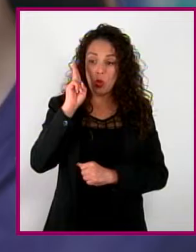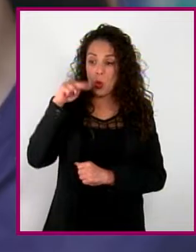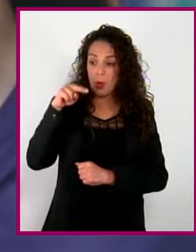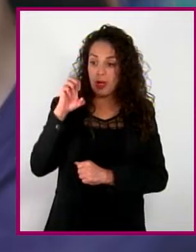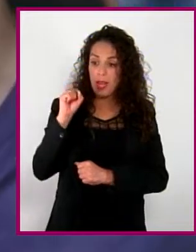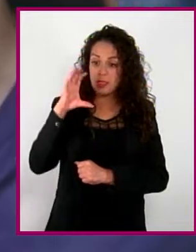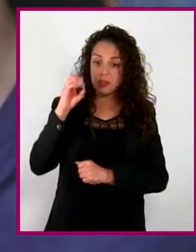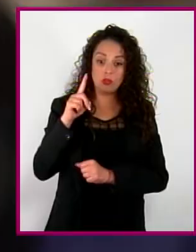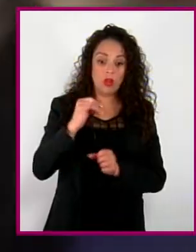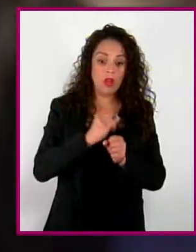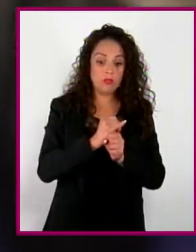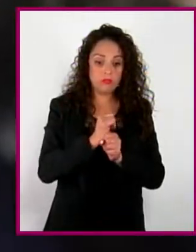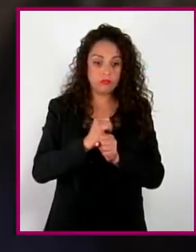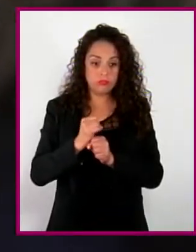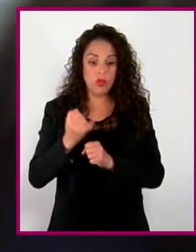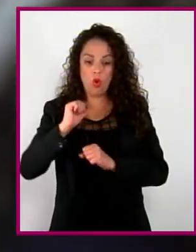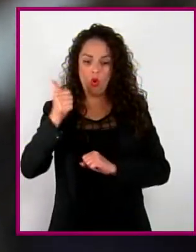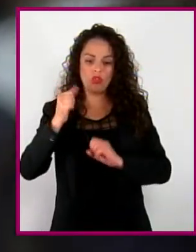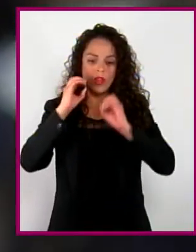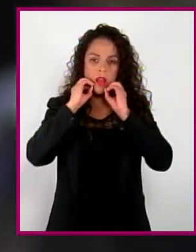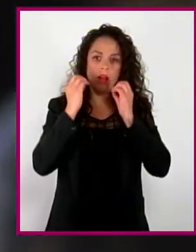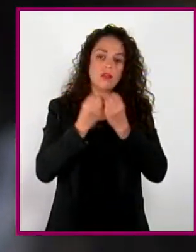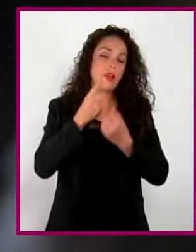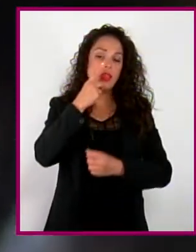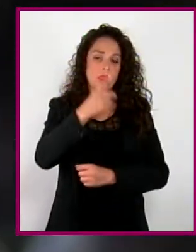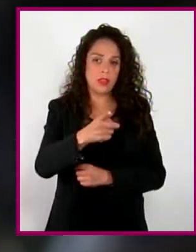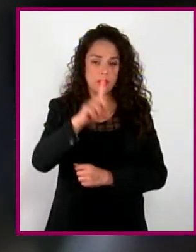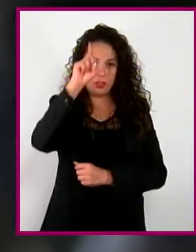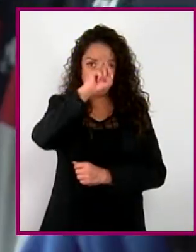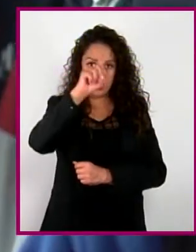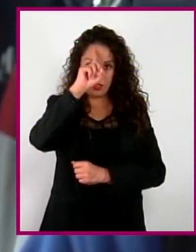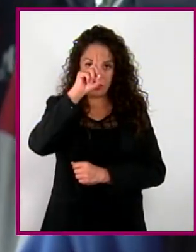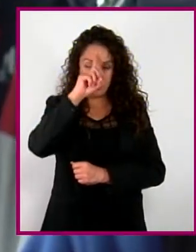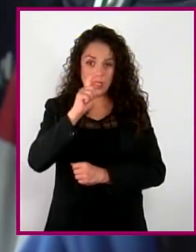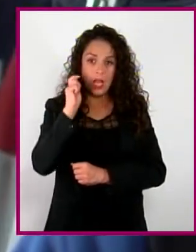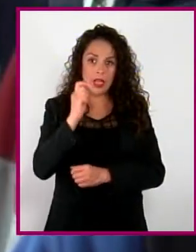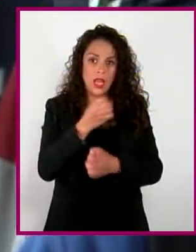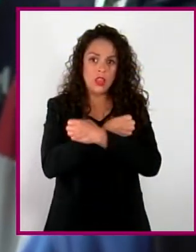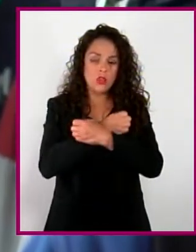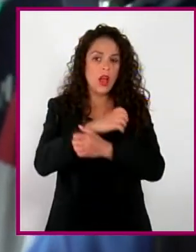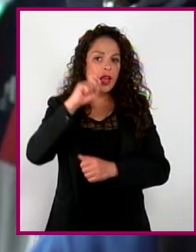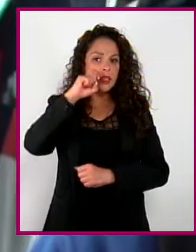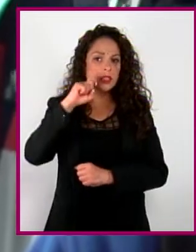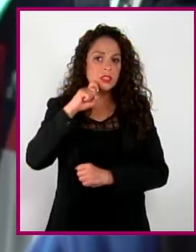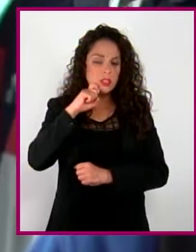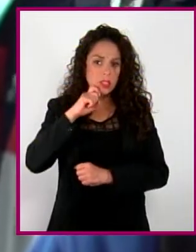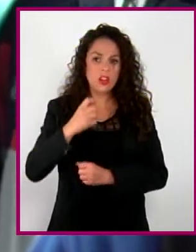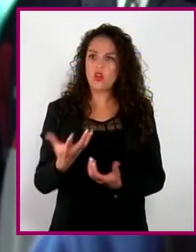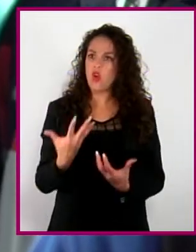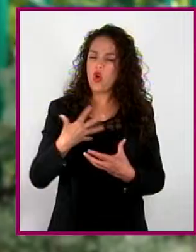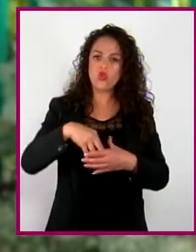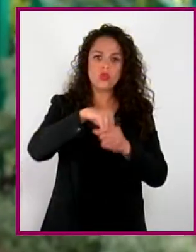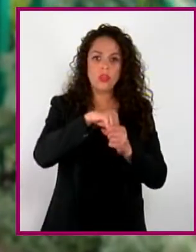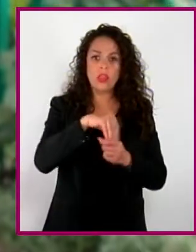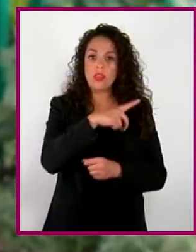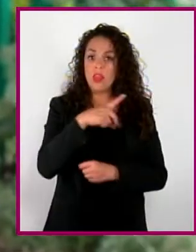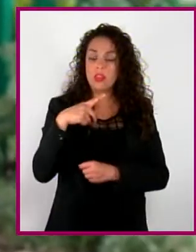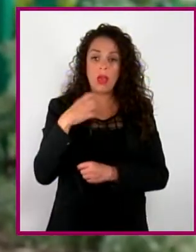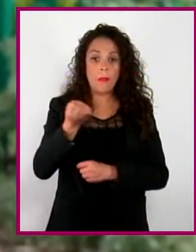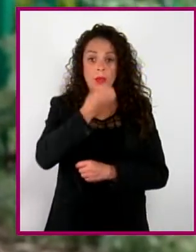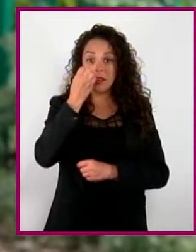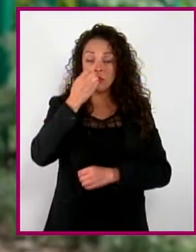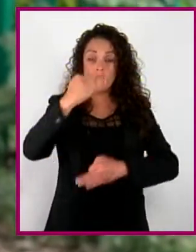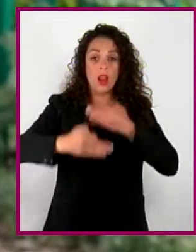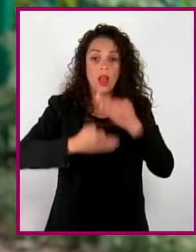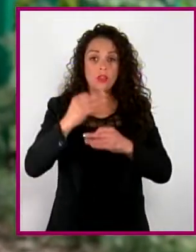y otras organizaciones recomiendan que la educación integral en sexualidad sea abordada en todas las escuelas del país, en todos